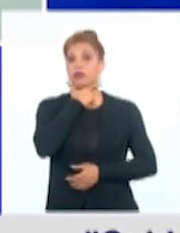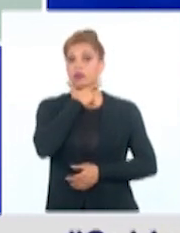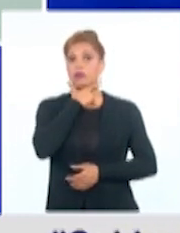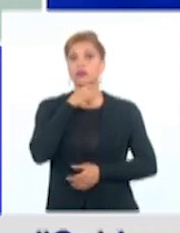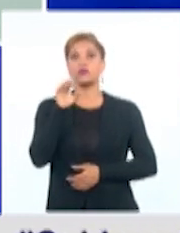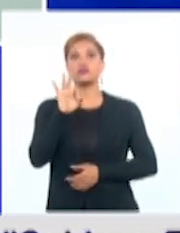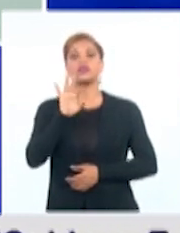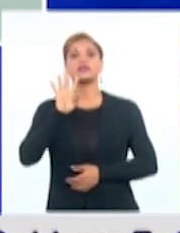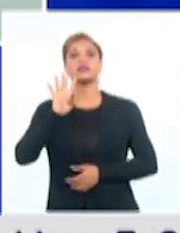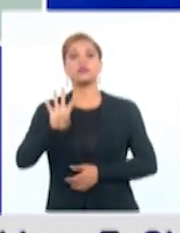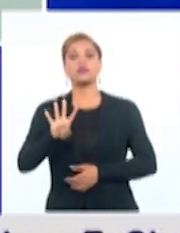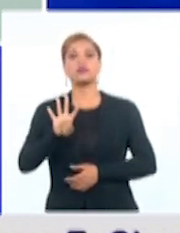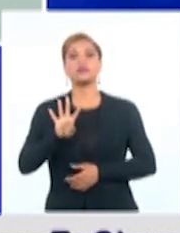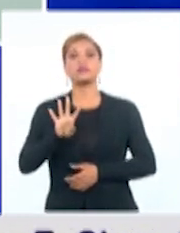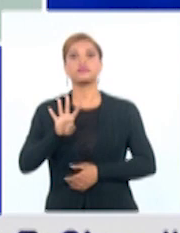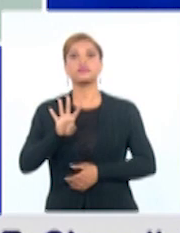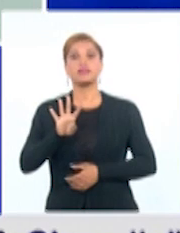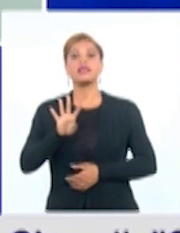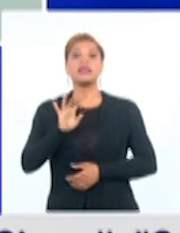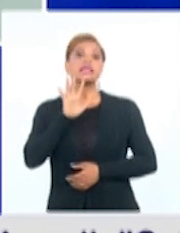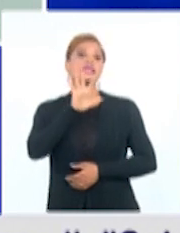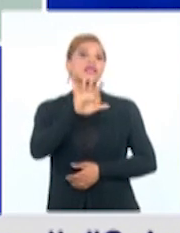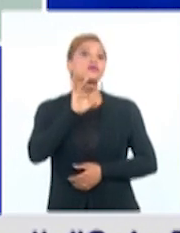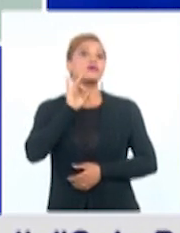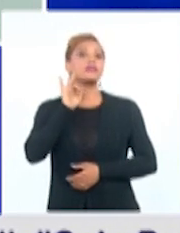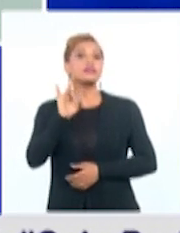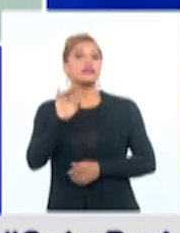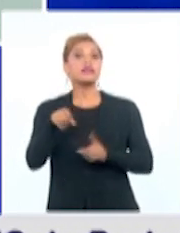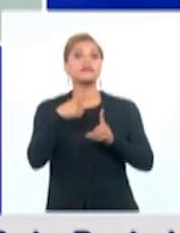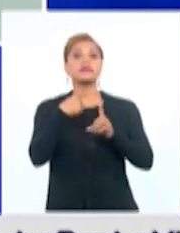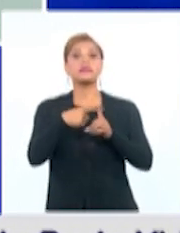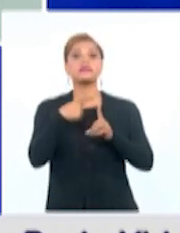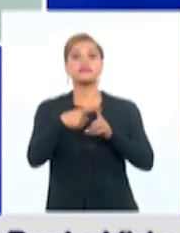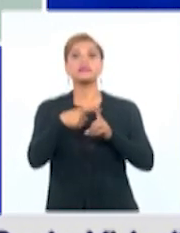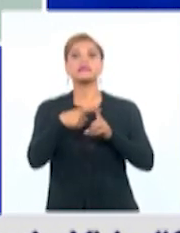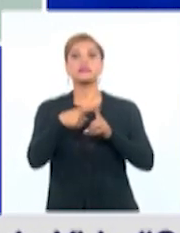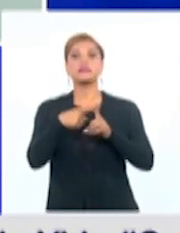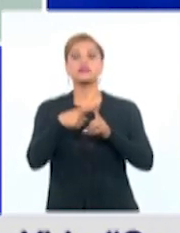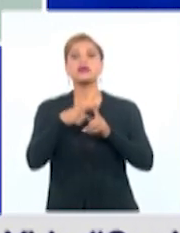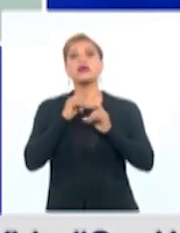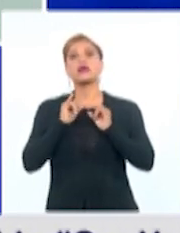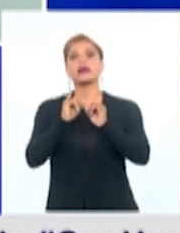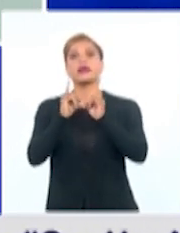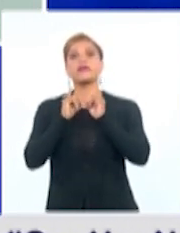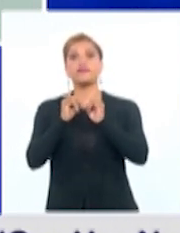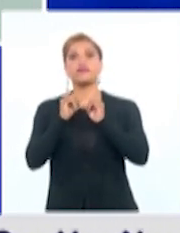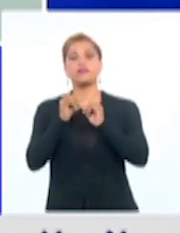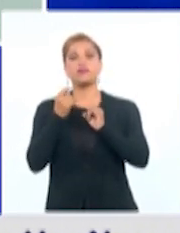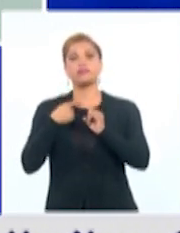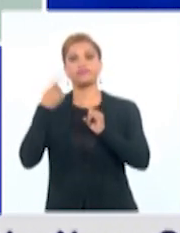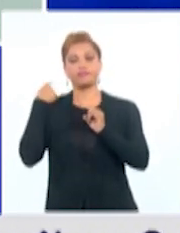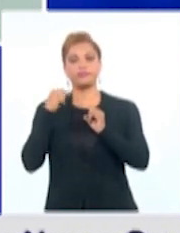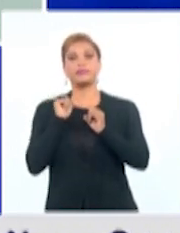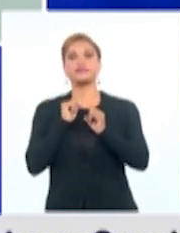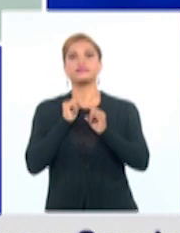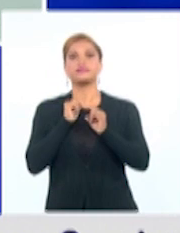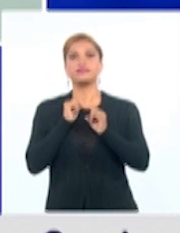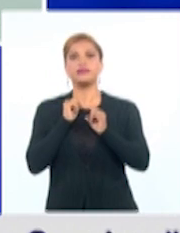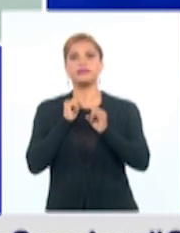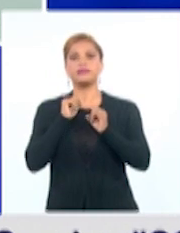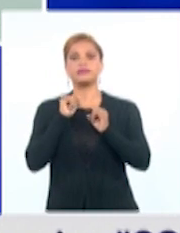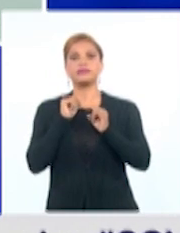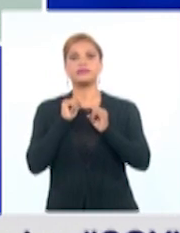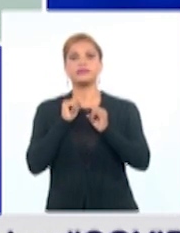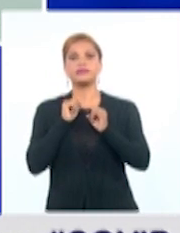84 casos autóctonos, 57 casos más que los que fueron reportados la jornada anterior en 9 de